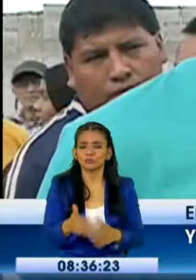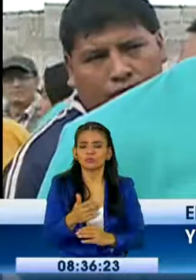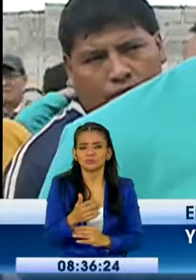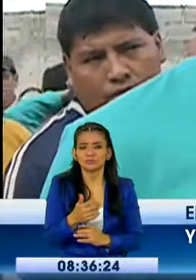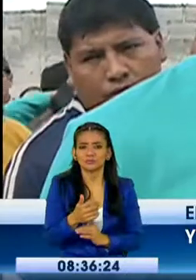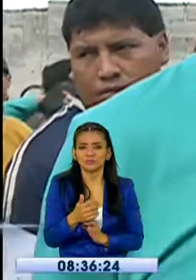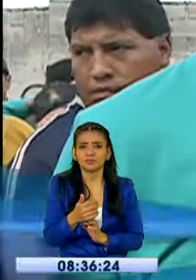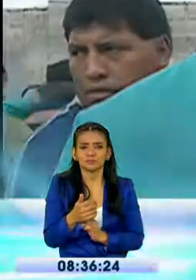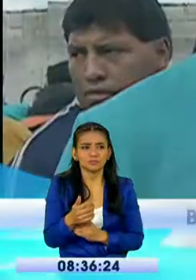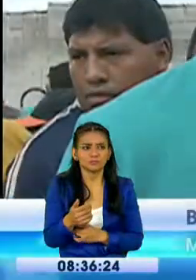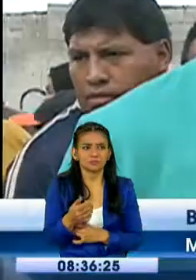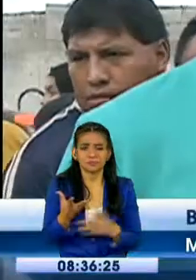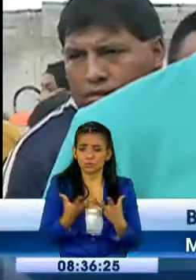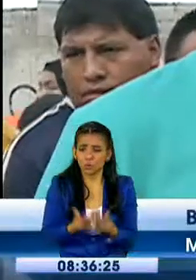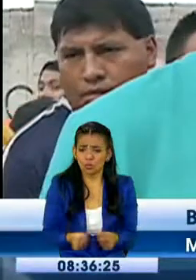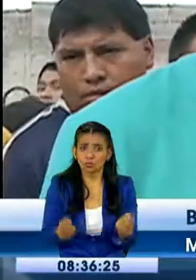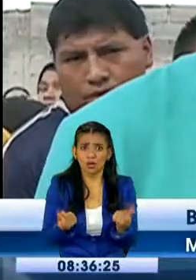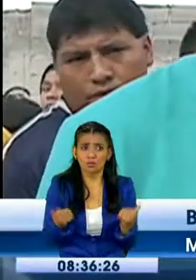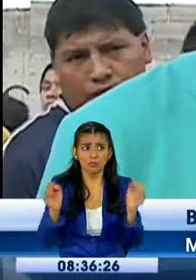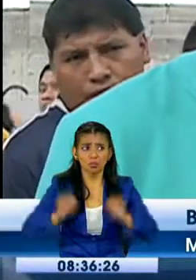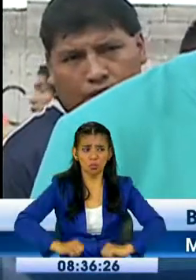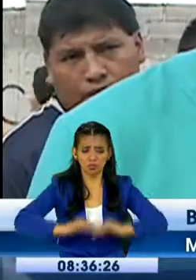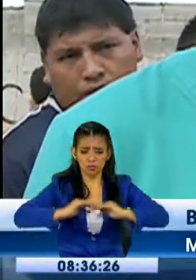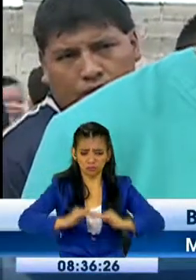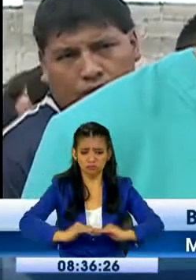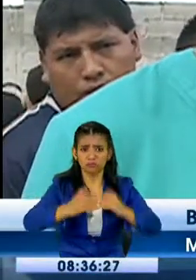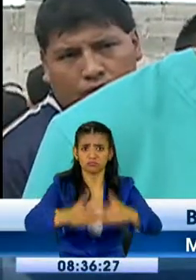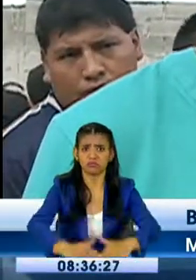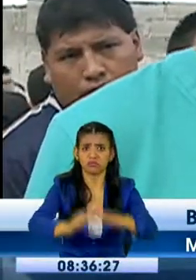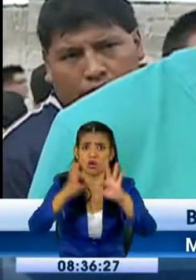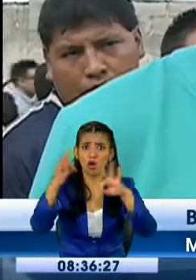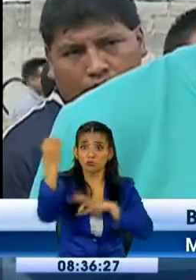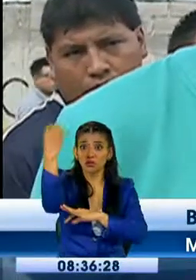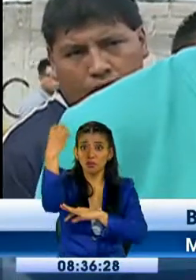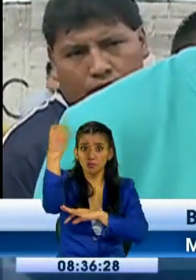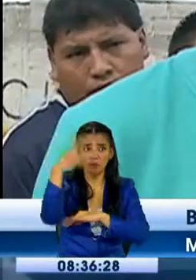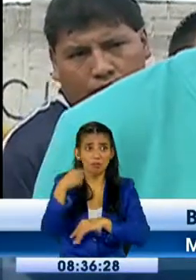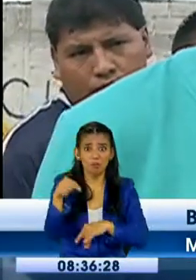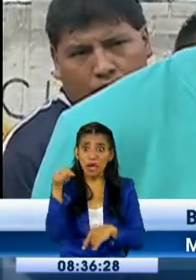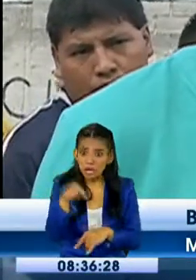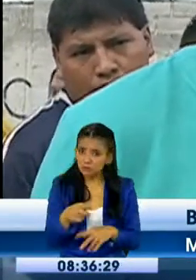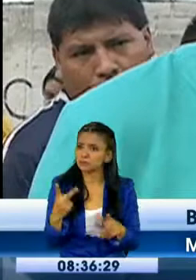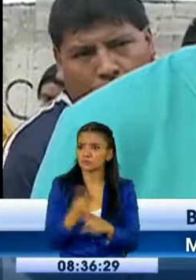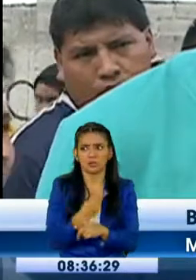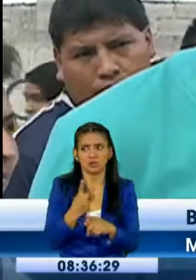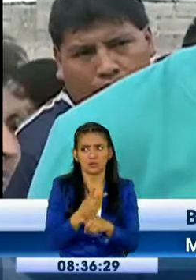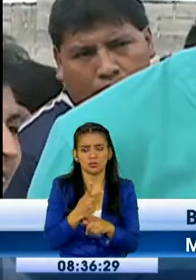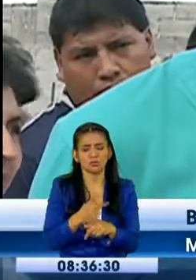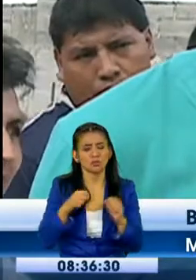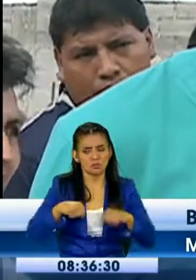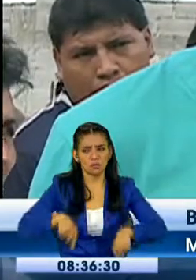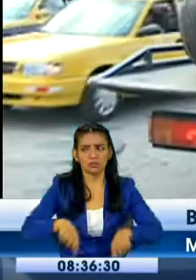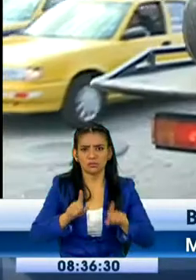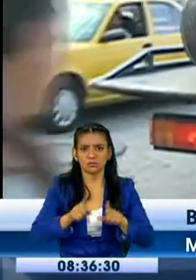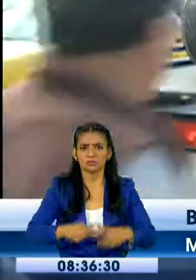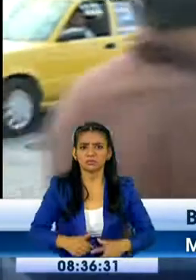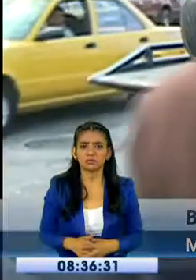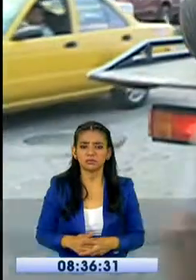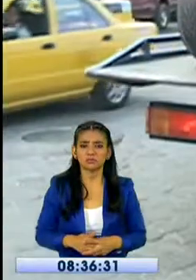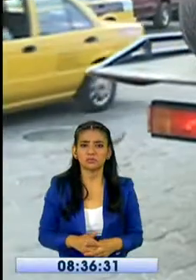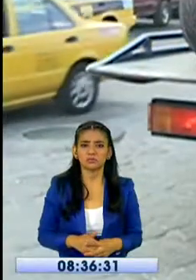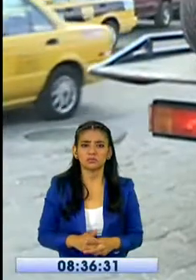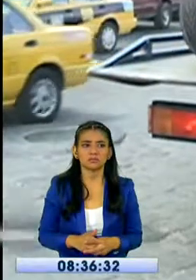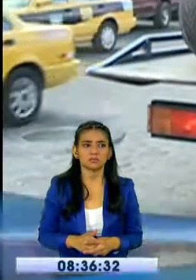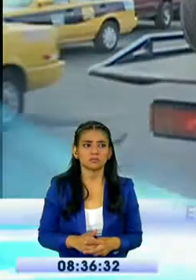acciones inmediatamente para ver si es que ponen muros de contención, semáforos, porque la situación está súper complicada, sumamente grave en este sector. La